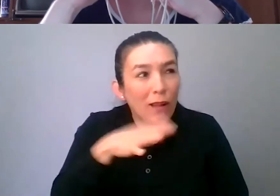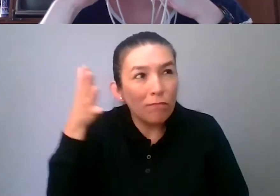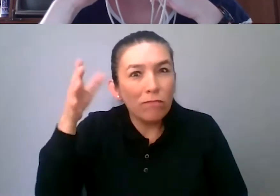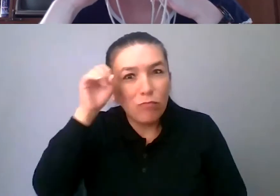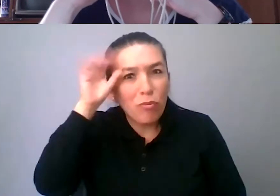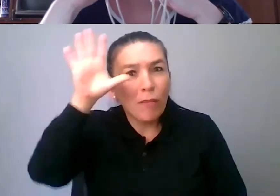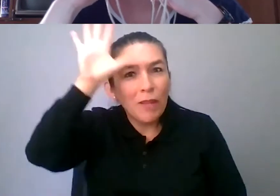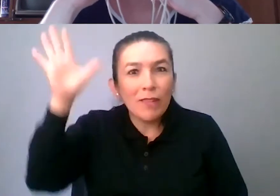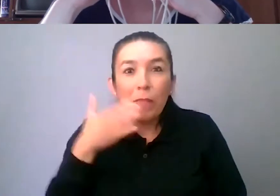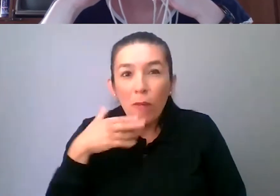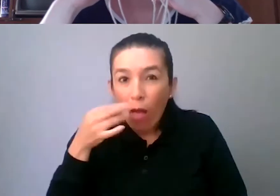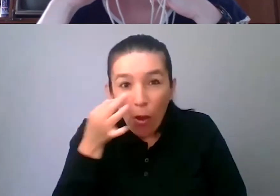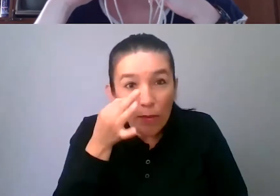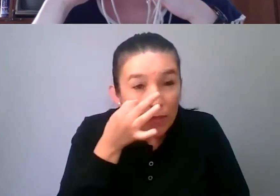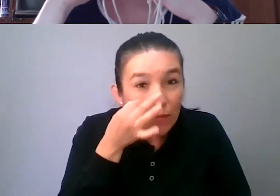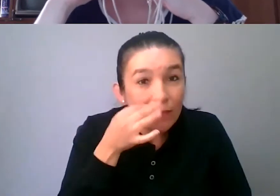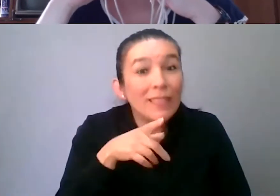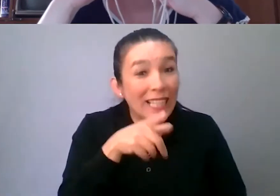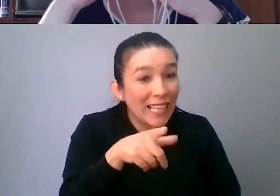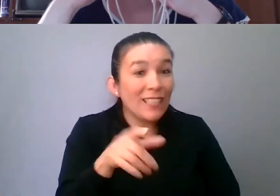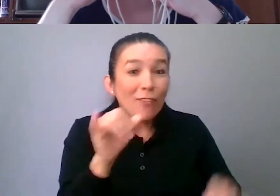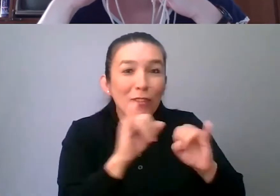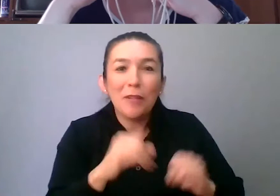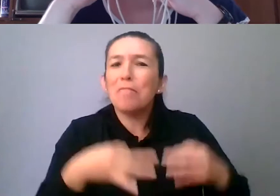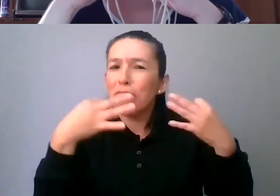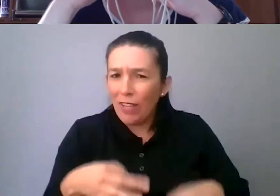además. Es que esas son figuras concretas.